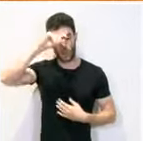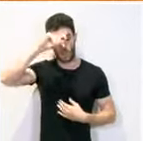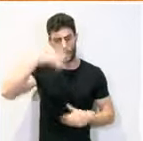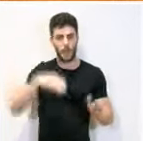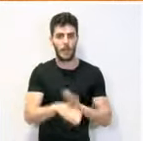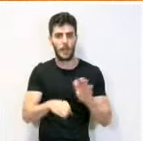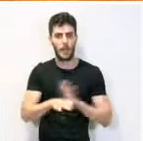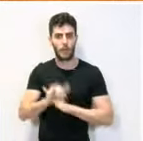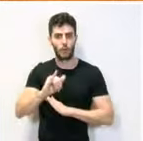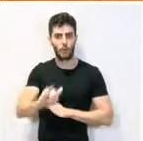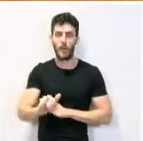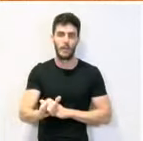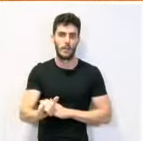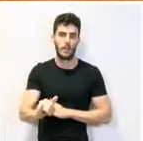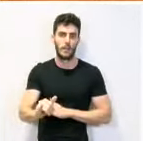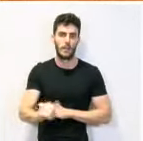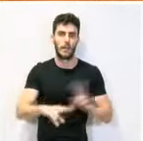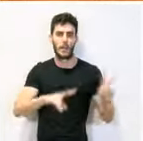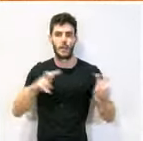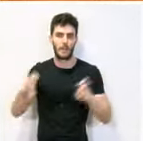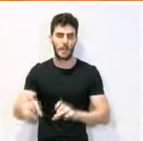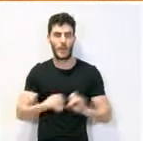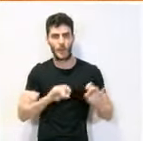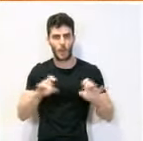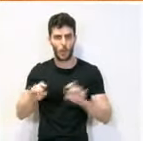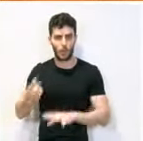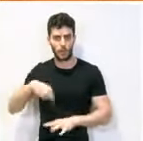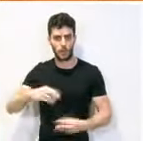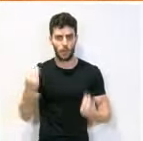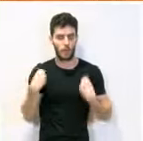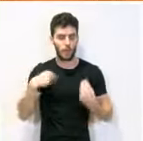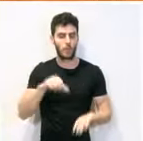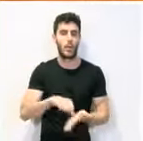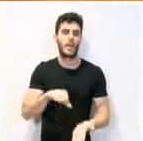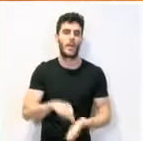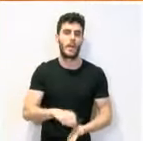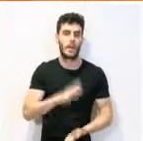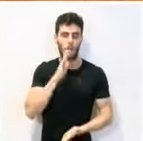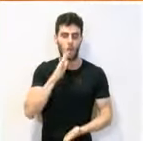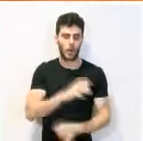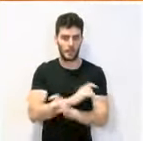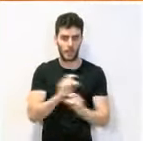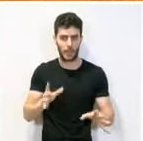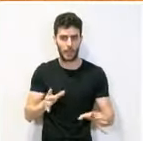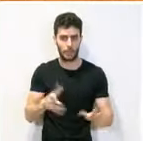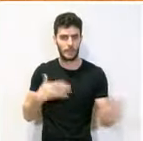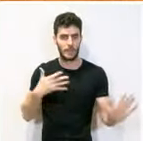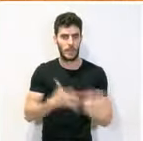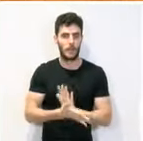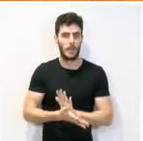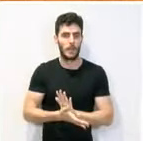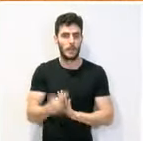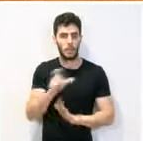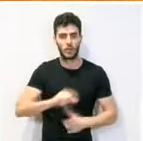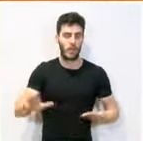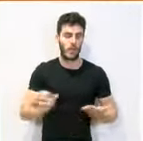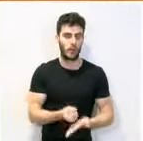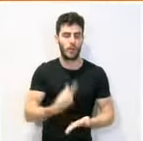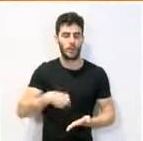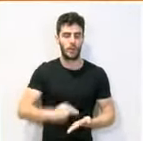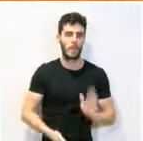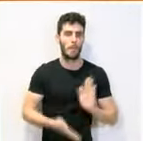acceso a las mismas cuestiones que los que vivimos en las ciudades. Porque efectivamente no se trata de que todos nos vayamos